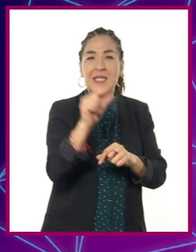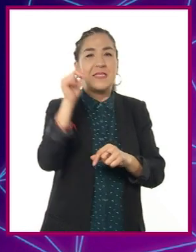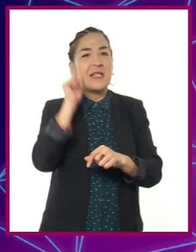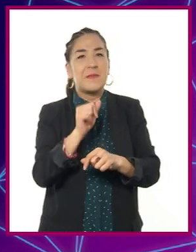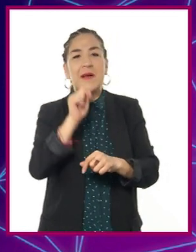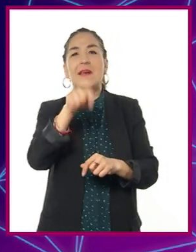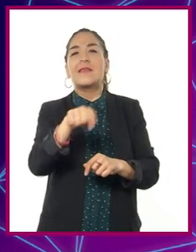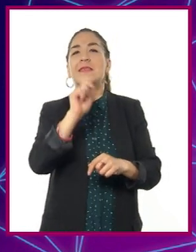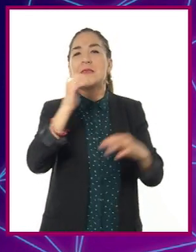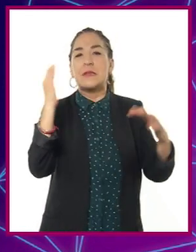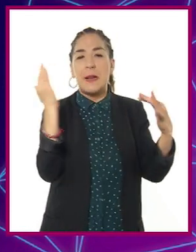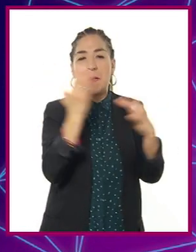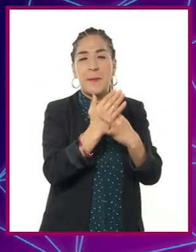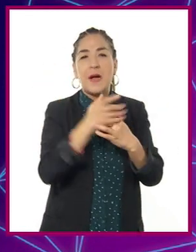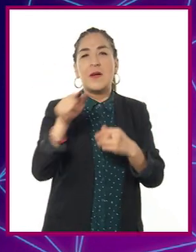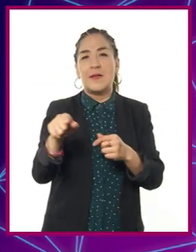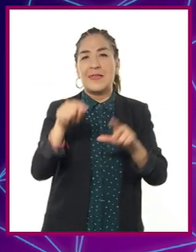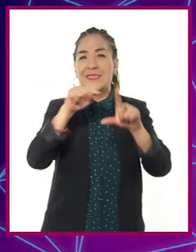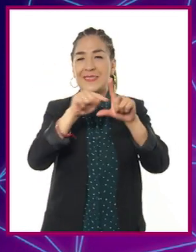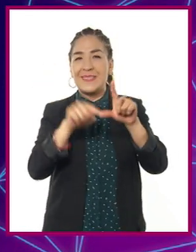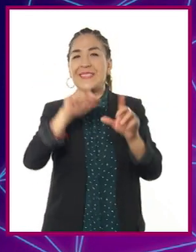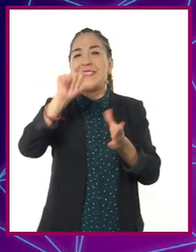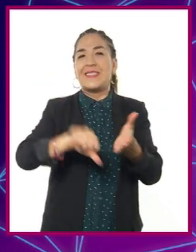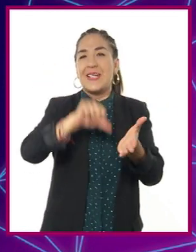la mitad al ángulo central.